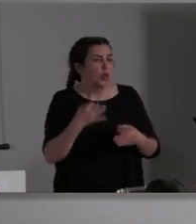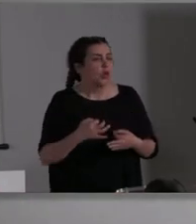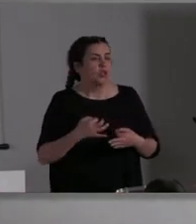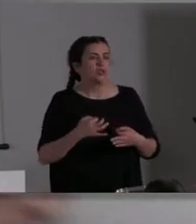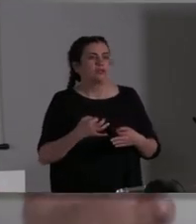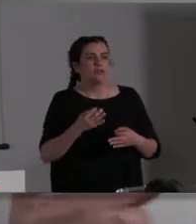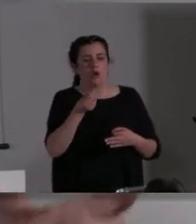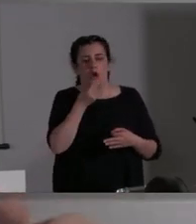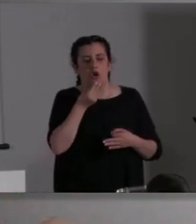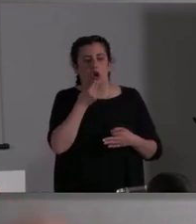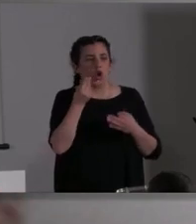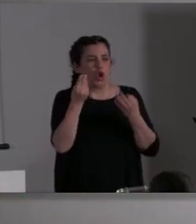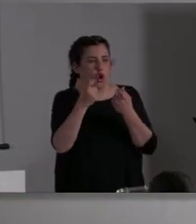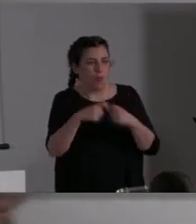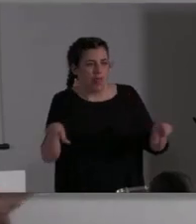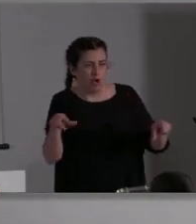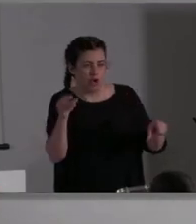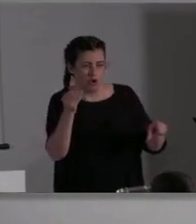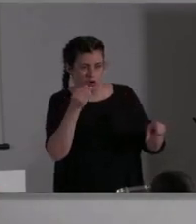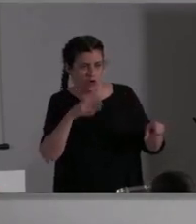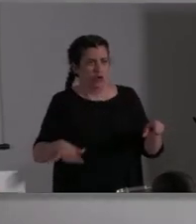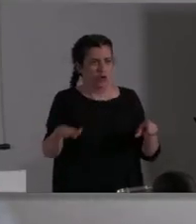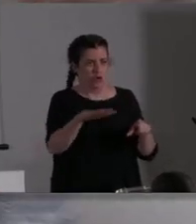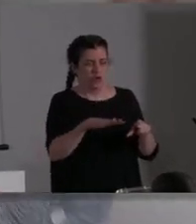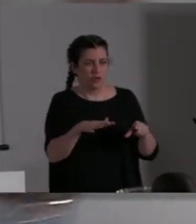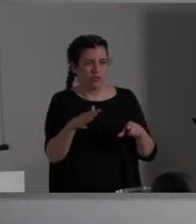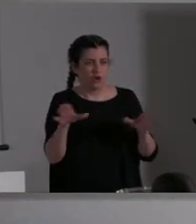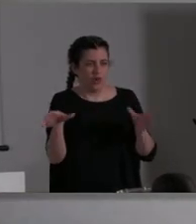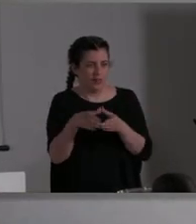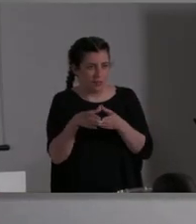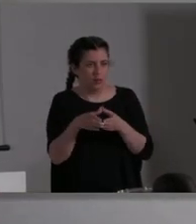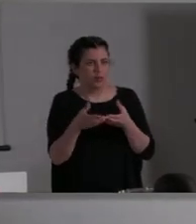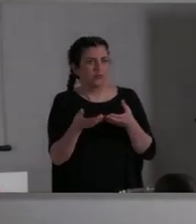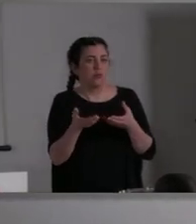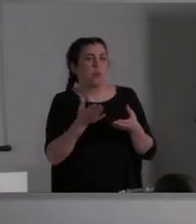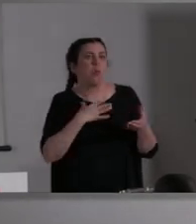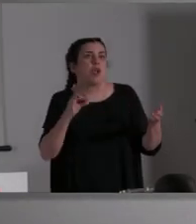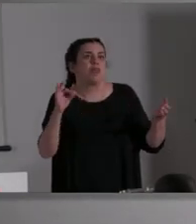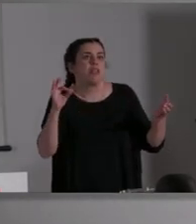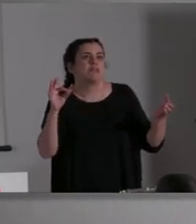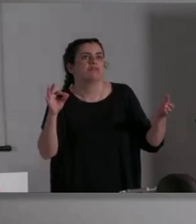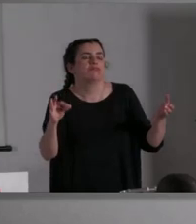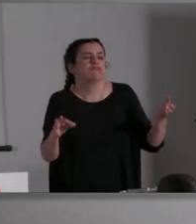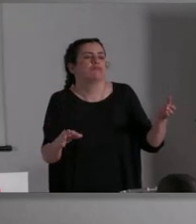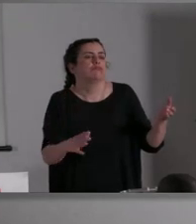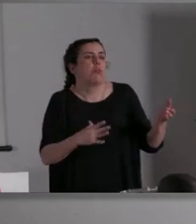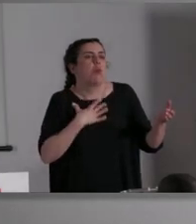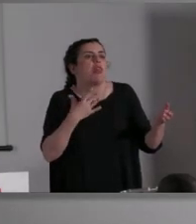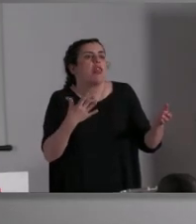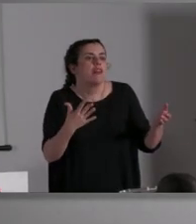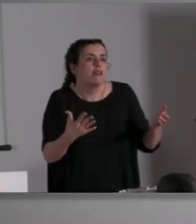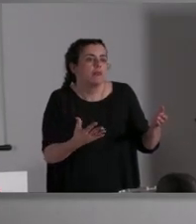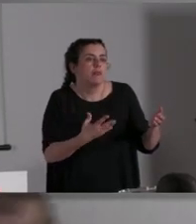el comedor deberá ser colectivo y puede haber alguna posibilidad de cocina individual en